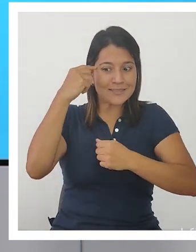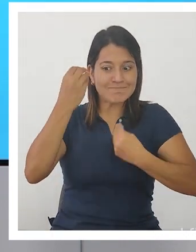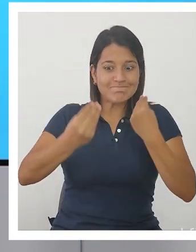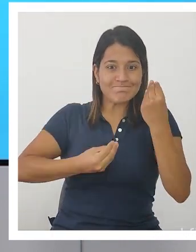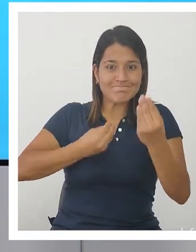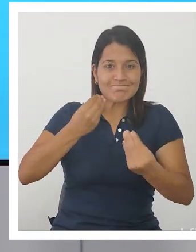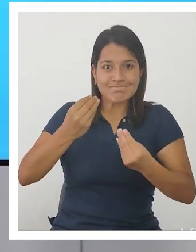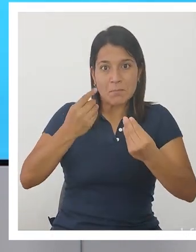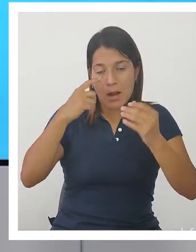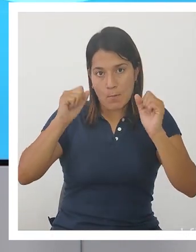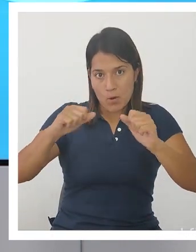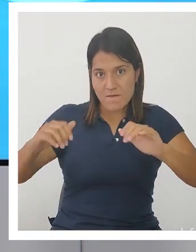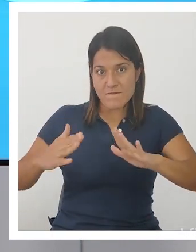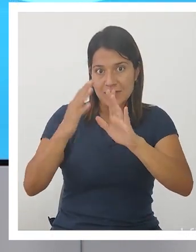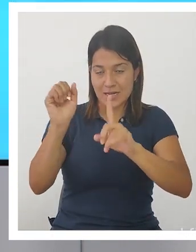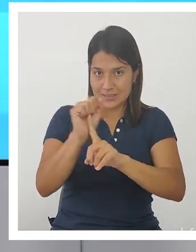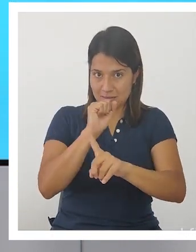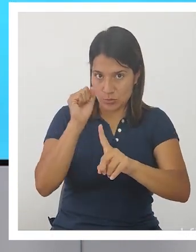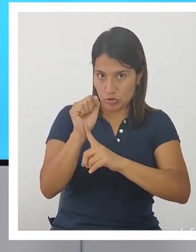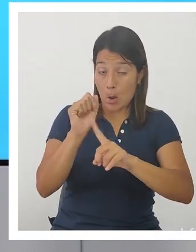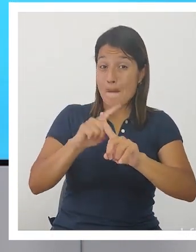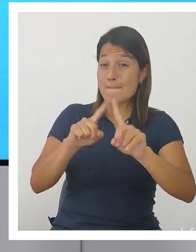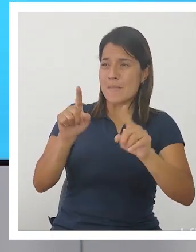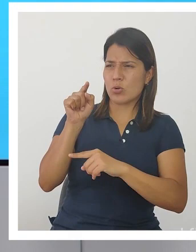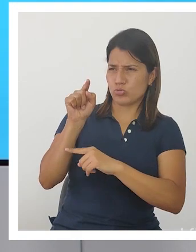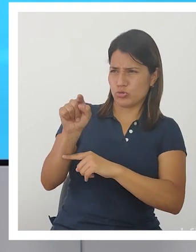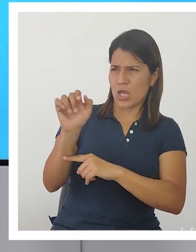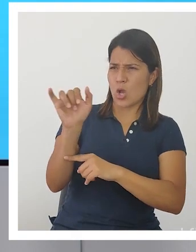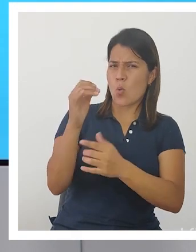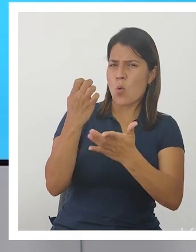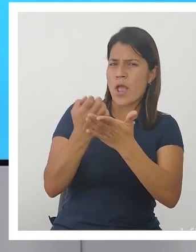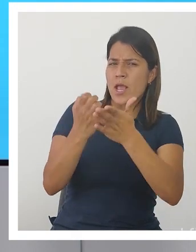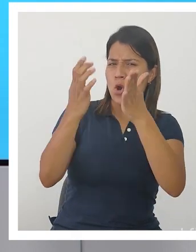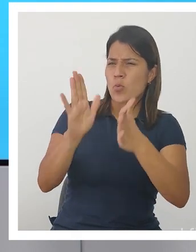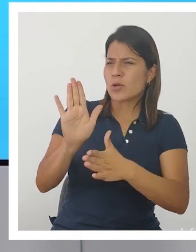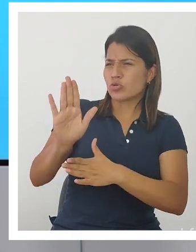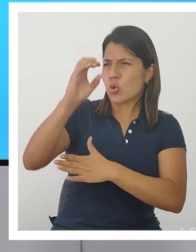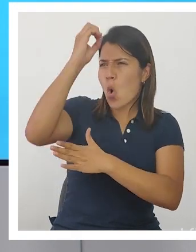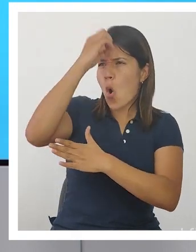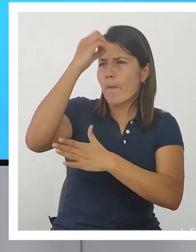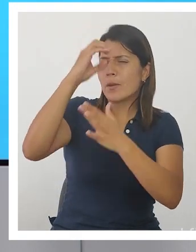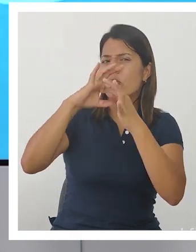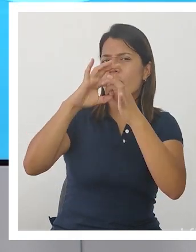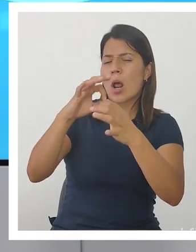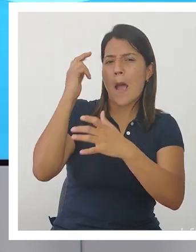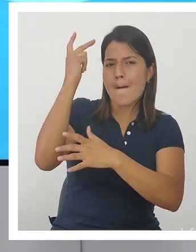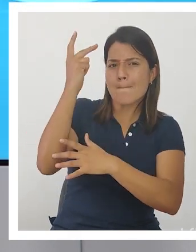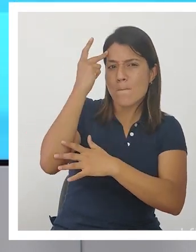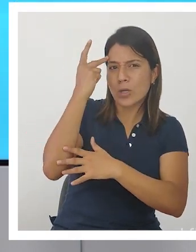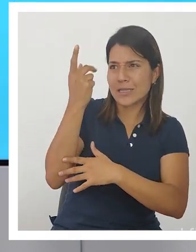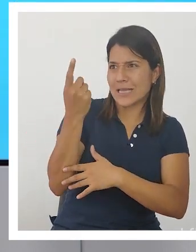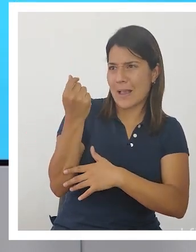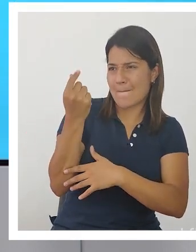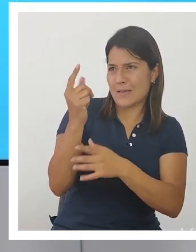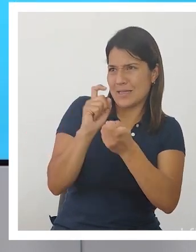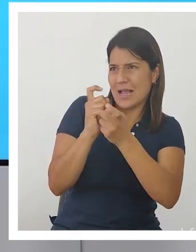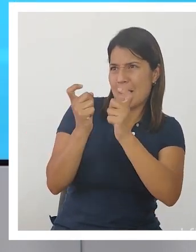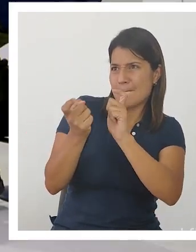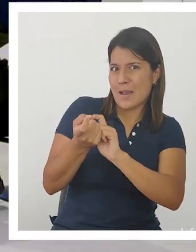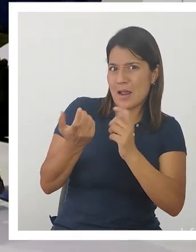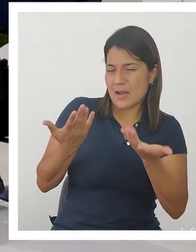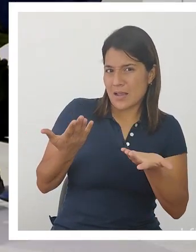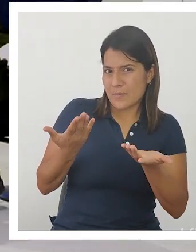¿qué opina como economista de esa política cambiaria a la que ha recurrido el Banco Central?